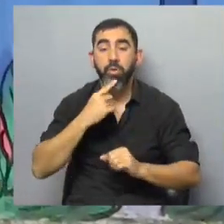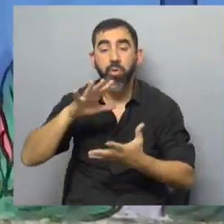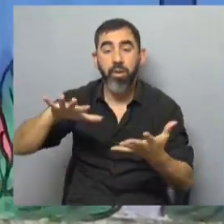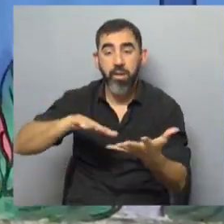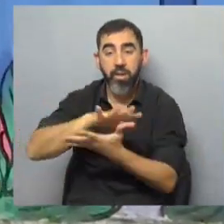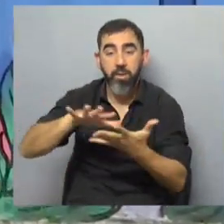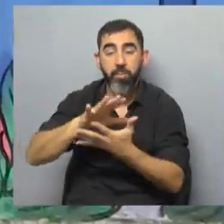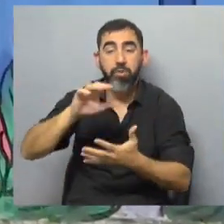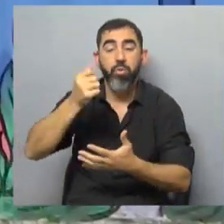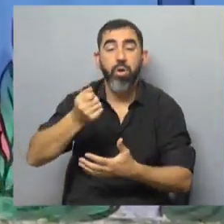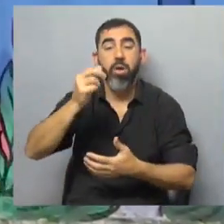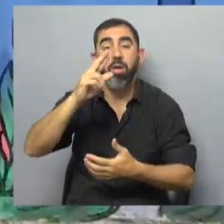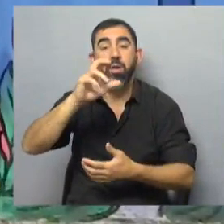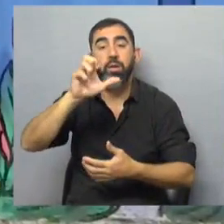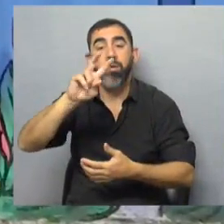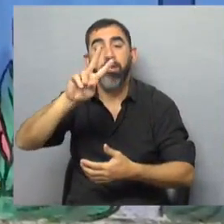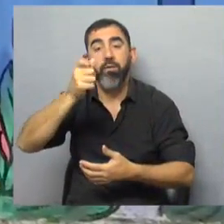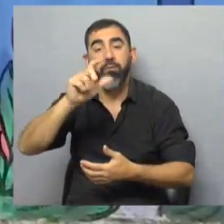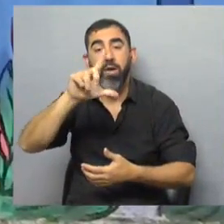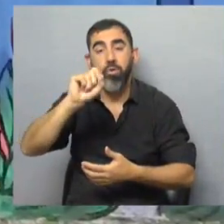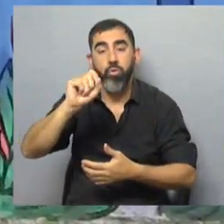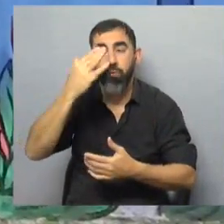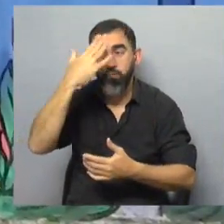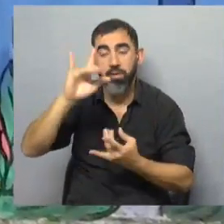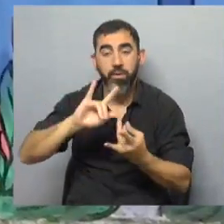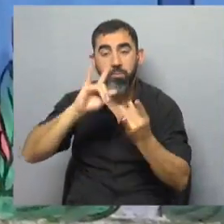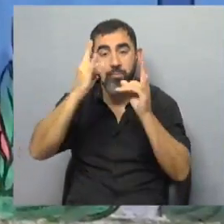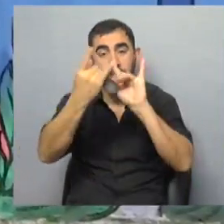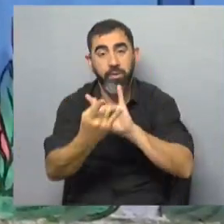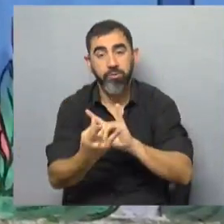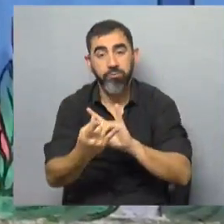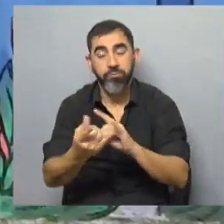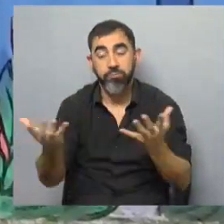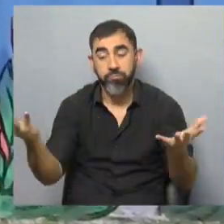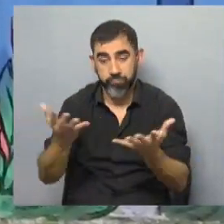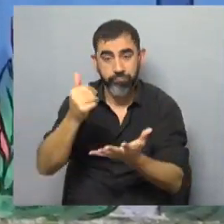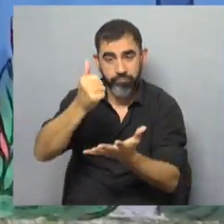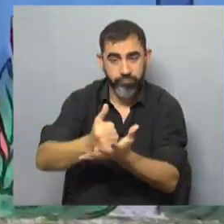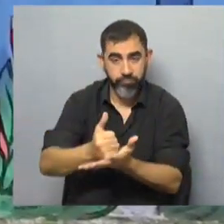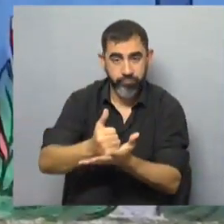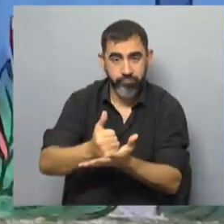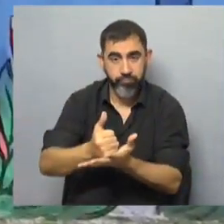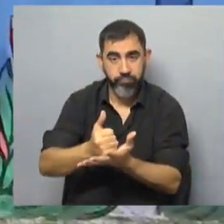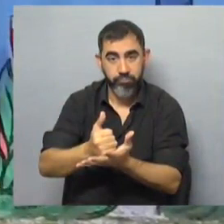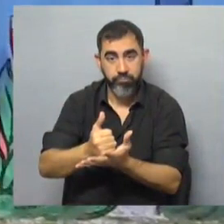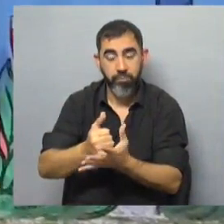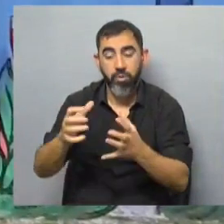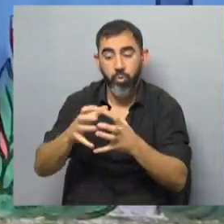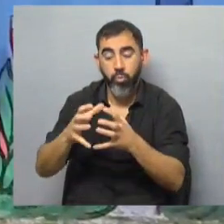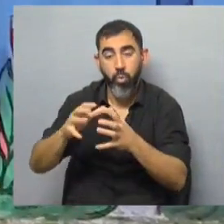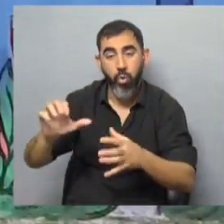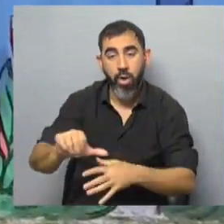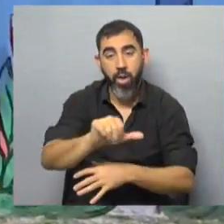abierto y público Julia Arévalo, acá enfrente al Palacio Legislativo. Estamos precisamente aquí con el equipo ganador de